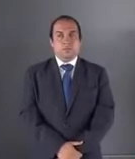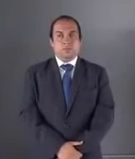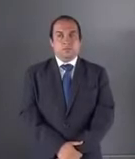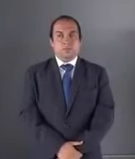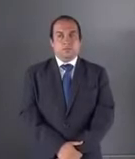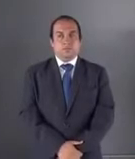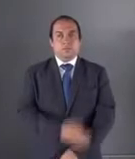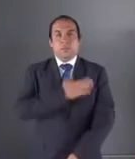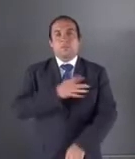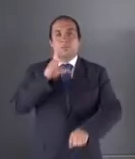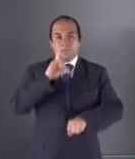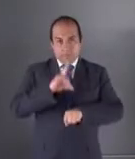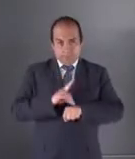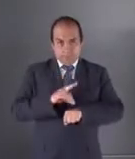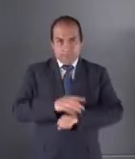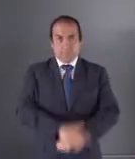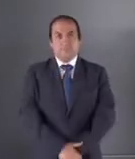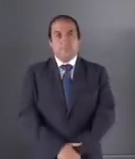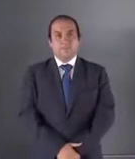Muy buenos días